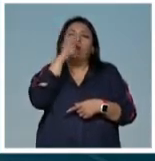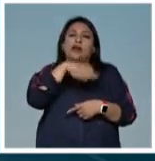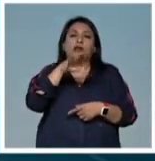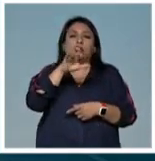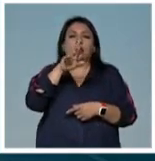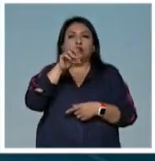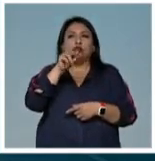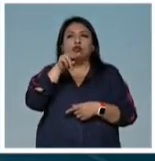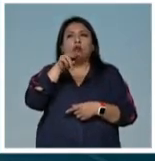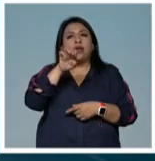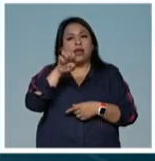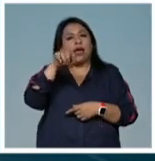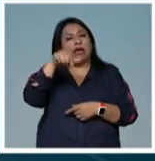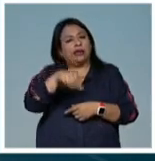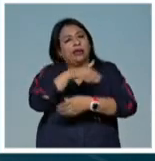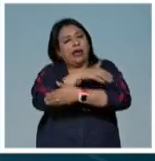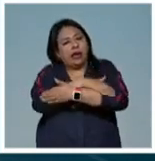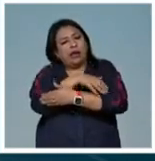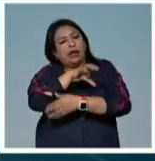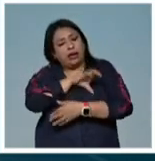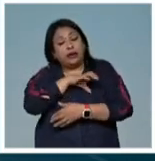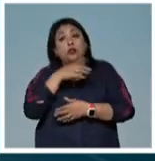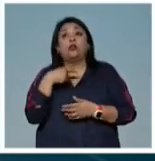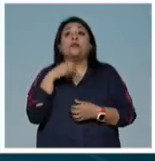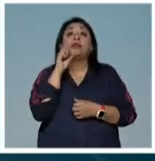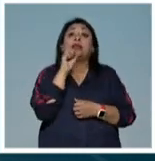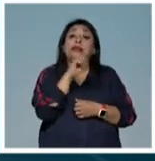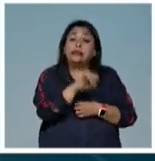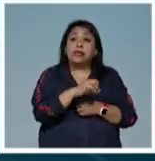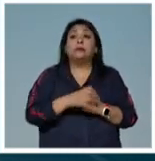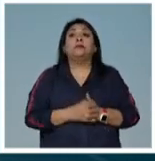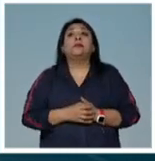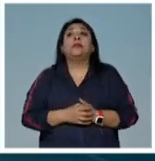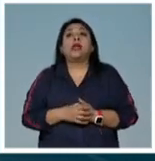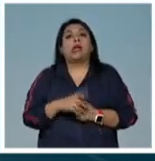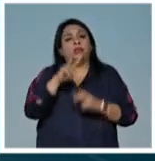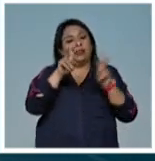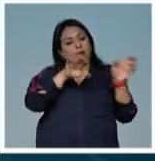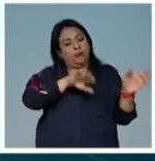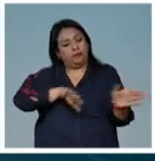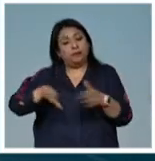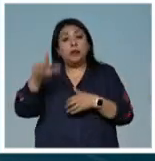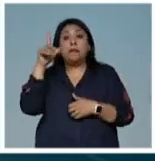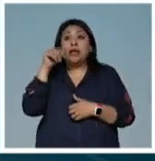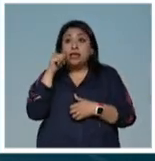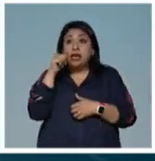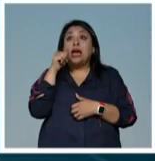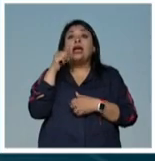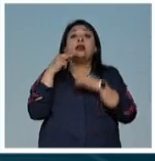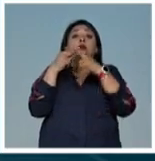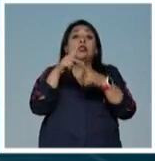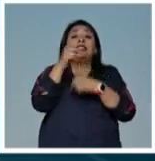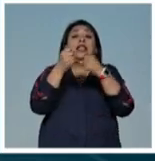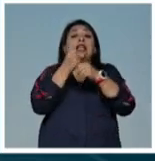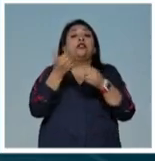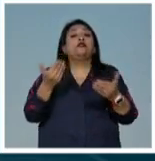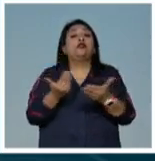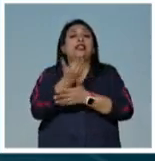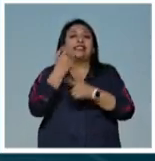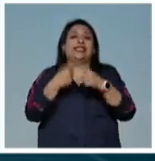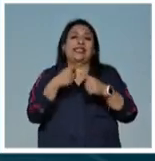Pacheco. Fer, desde aquí un abrazo solidario. Así es. Y en otros temas, mañana se cumplen 100 años del natalicio